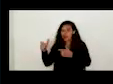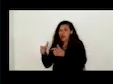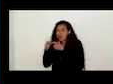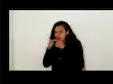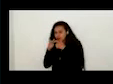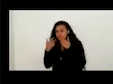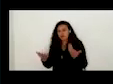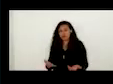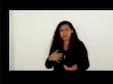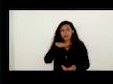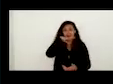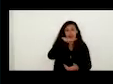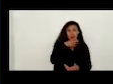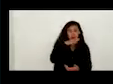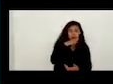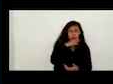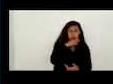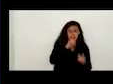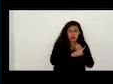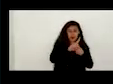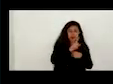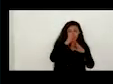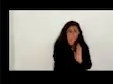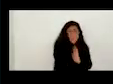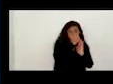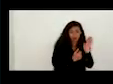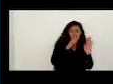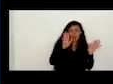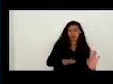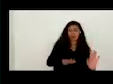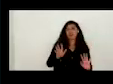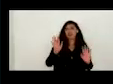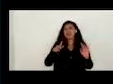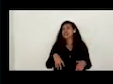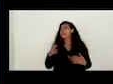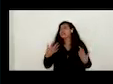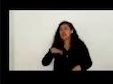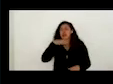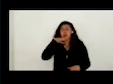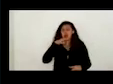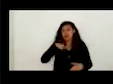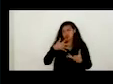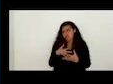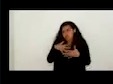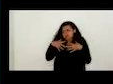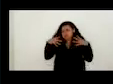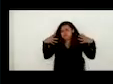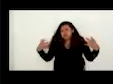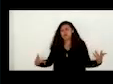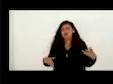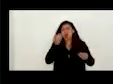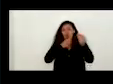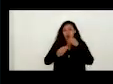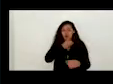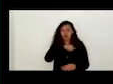El pozole es el menor de los problemas a veces. Mucha gente luego dice, ay, es que van a dar pozole y sube de peso, ¿no? O no es un alimento